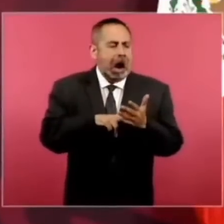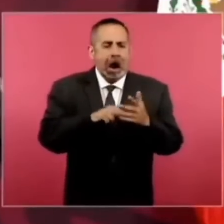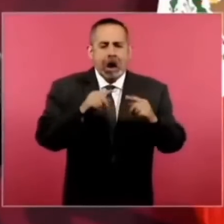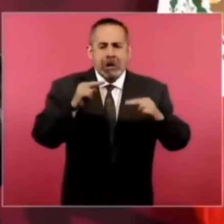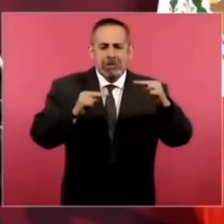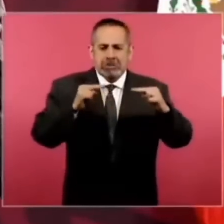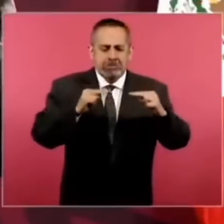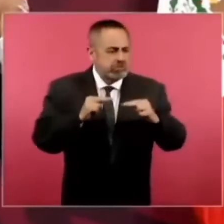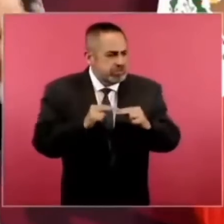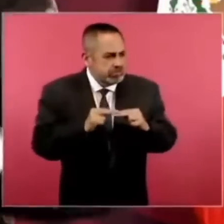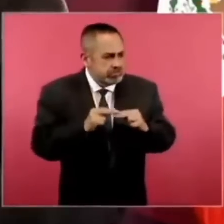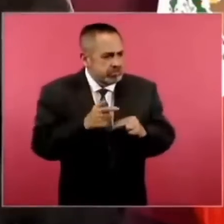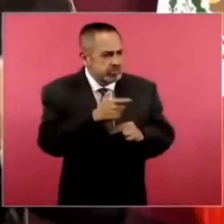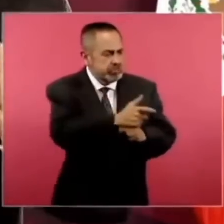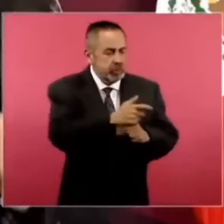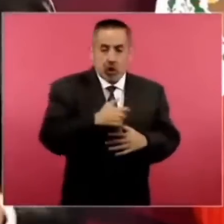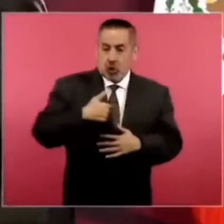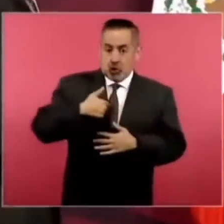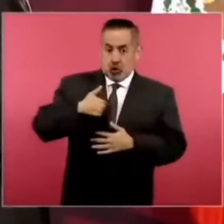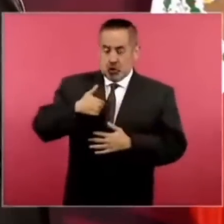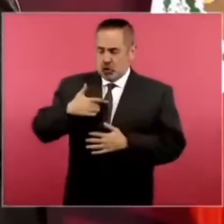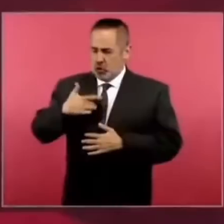Entonces yo hice mis cuentas